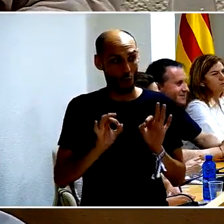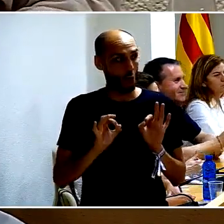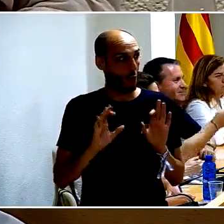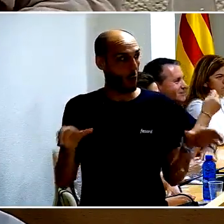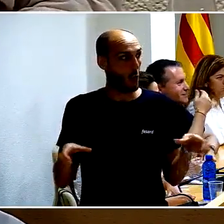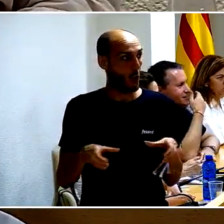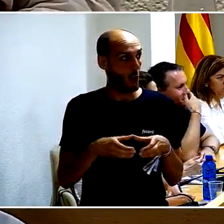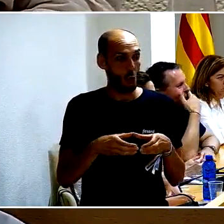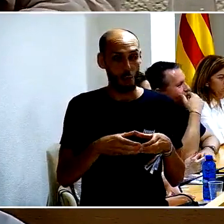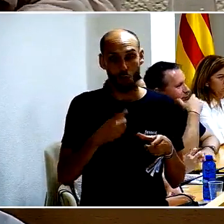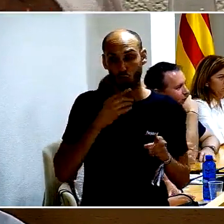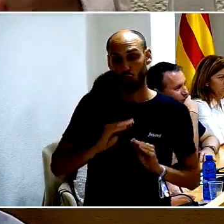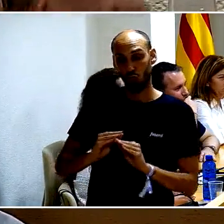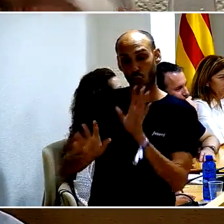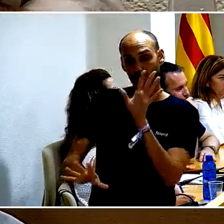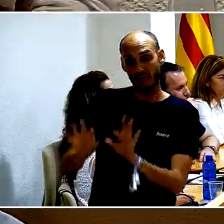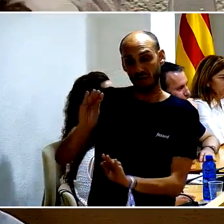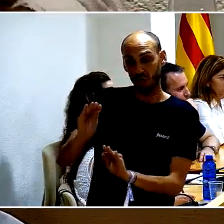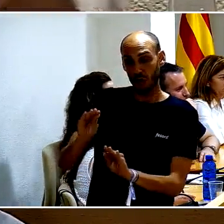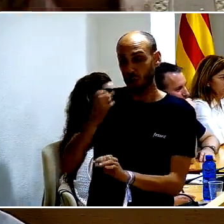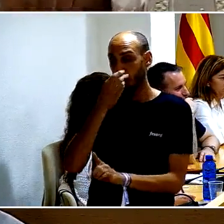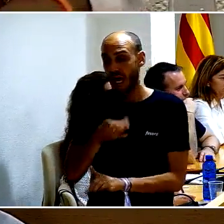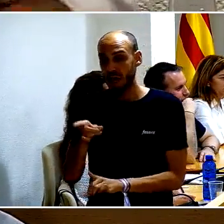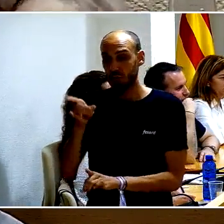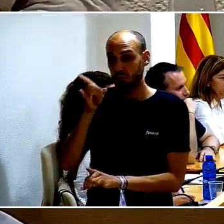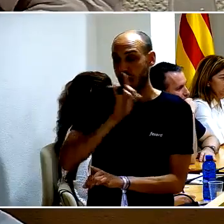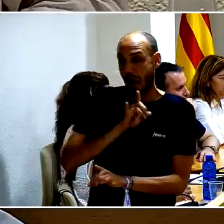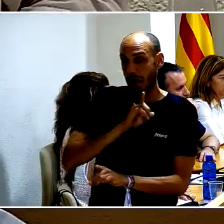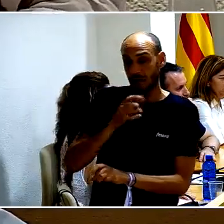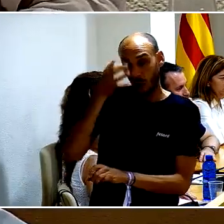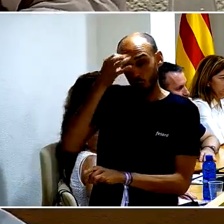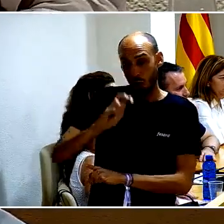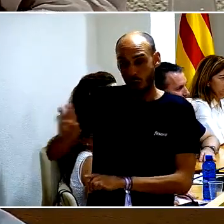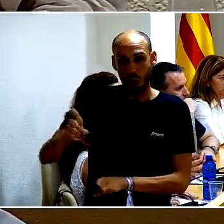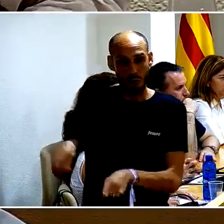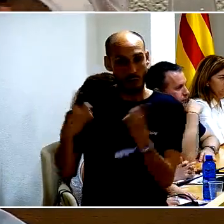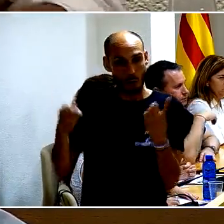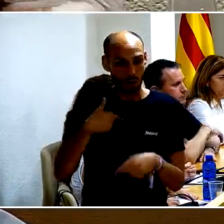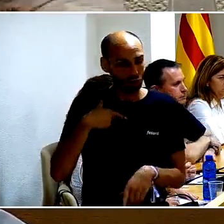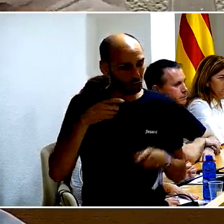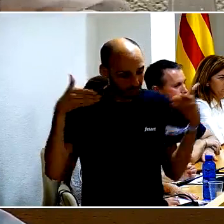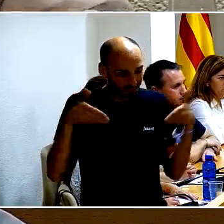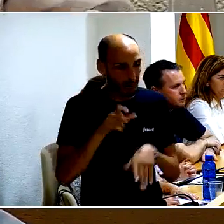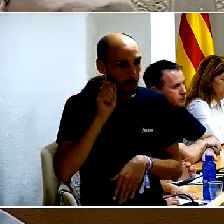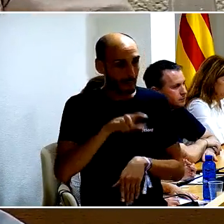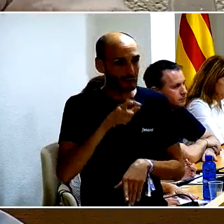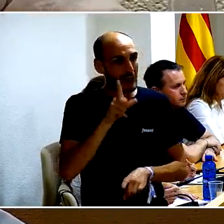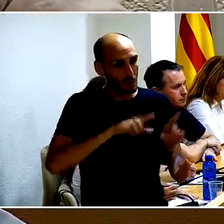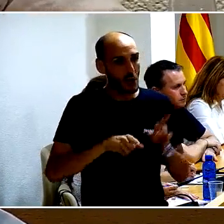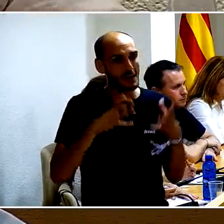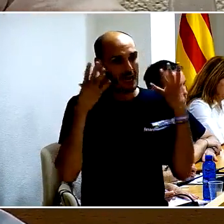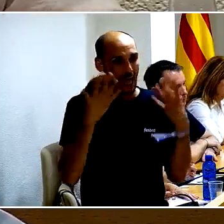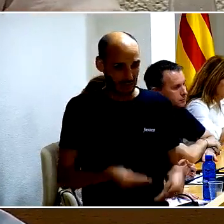buenas o malas decisiones de partidos en otros pueblos. Nosotros estamos por Paiporta, que bastante problema tenemos. Porque los monumentos, así como